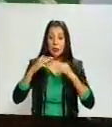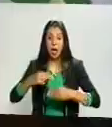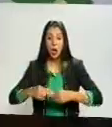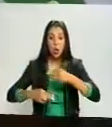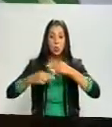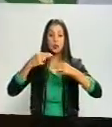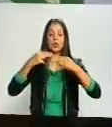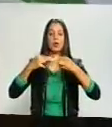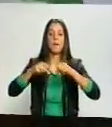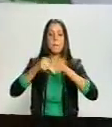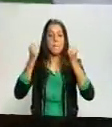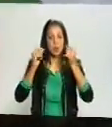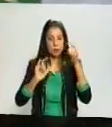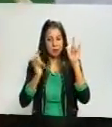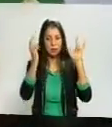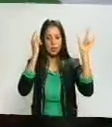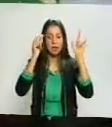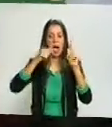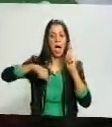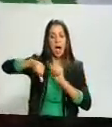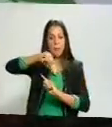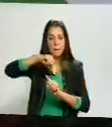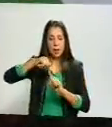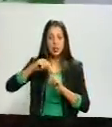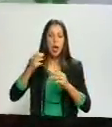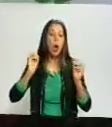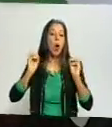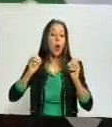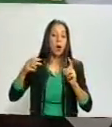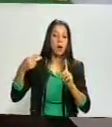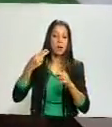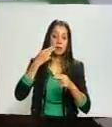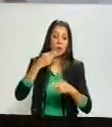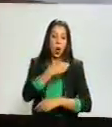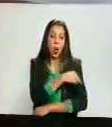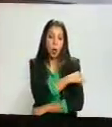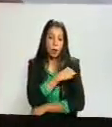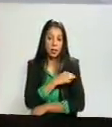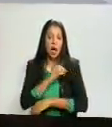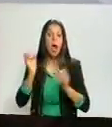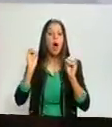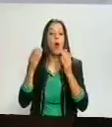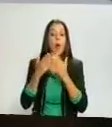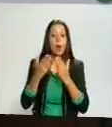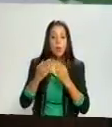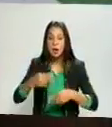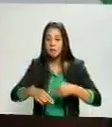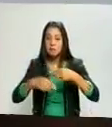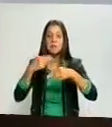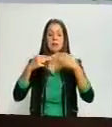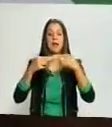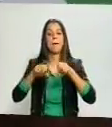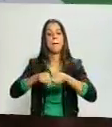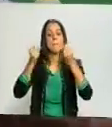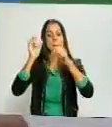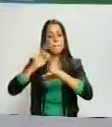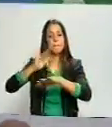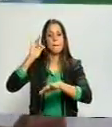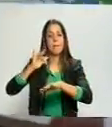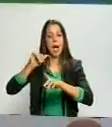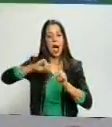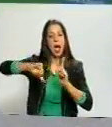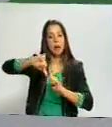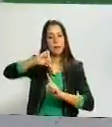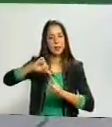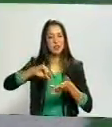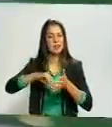una vía, una escuela, un hospital, tiene un impacto en el ambiente. Lo que se busca con el arco minero Orinoco es que este impacto